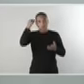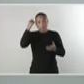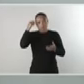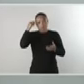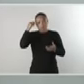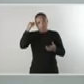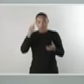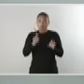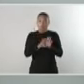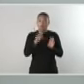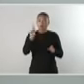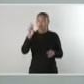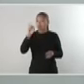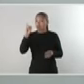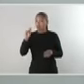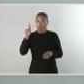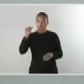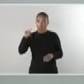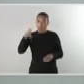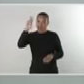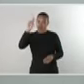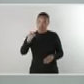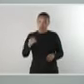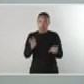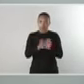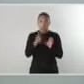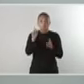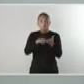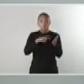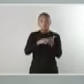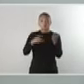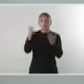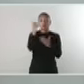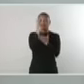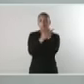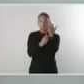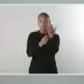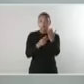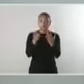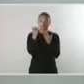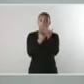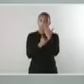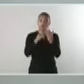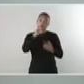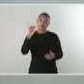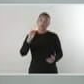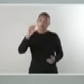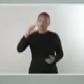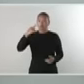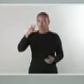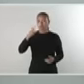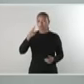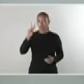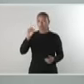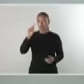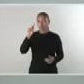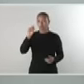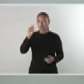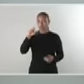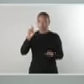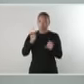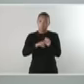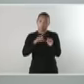vota por el proyecto de Jorge Valdez porque es el único proyecto de campaña que te ofrece verdaderamente poner en tus manos